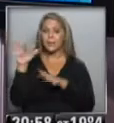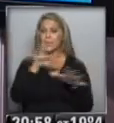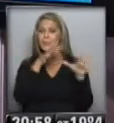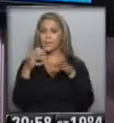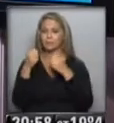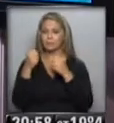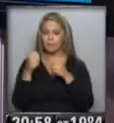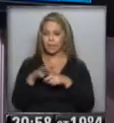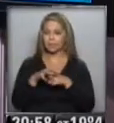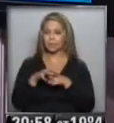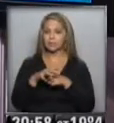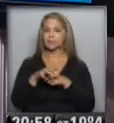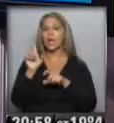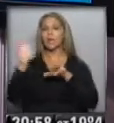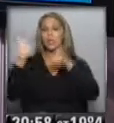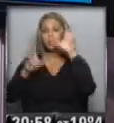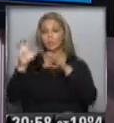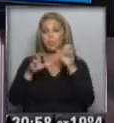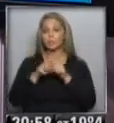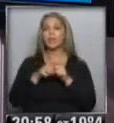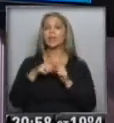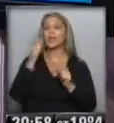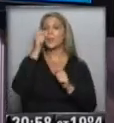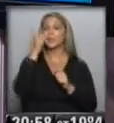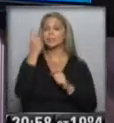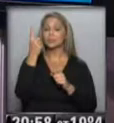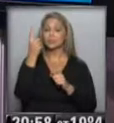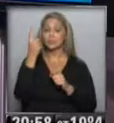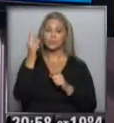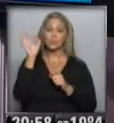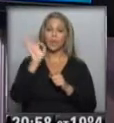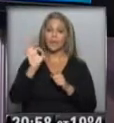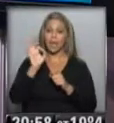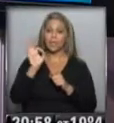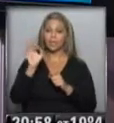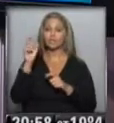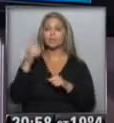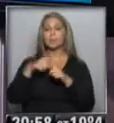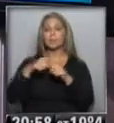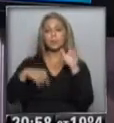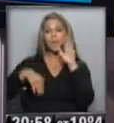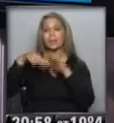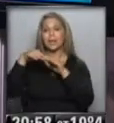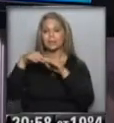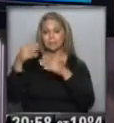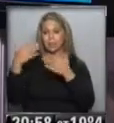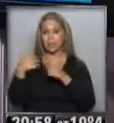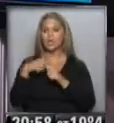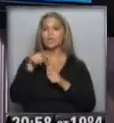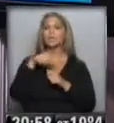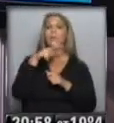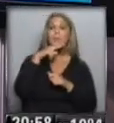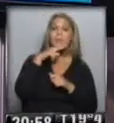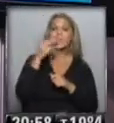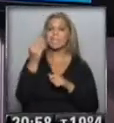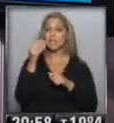registrar lluvias y algunas tormentas en forma aislada. 21 grados será la temperatura máxima. Desciende la temperatura entre el viernes y el día